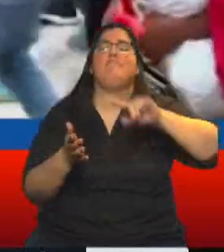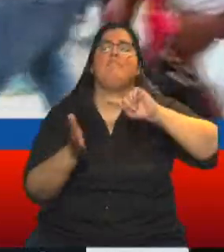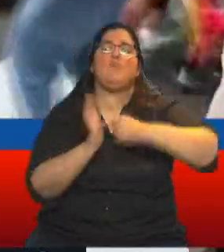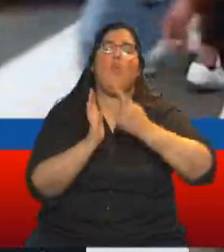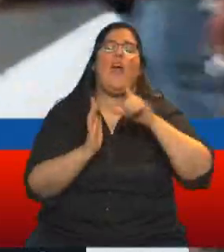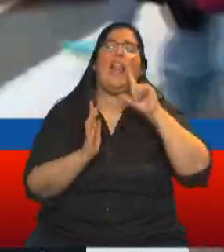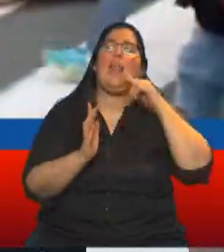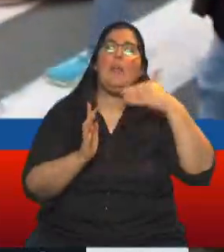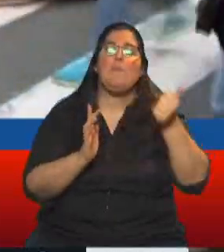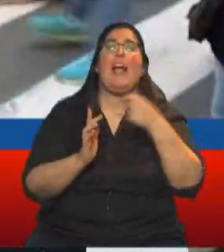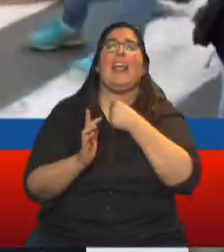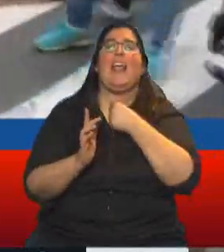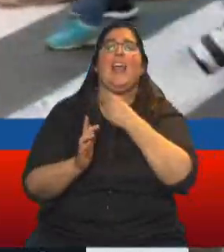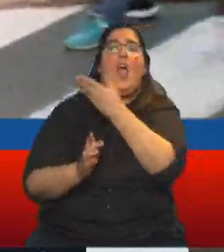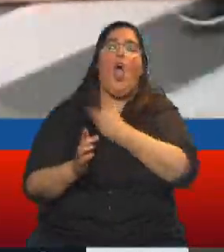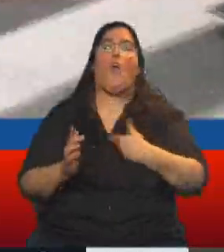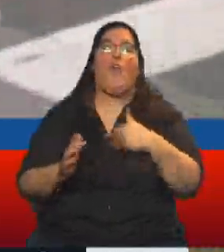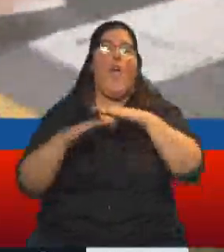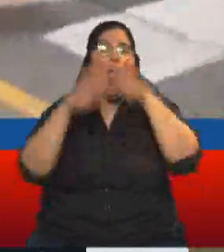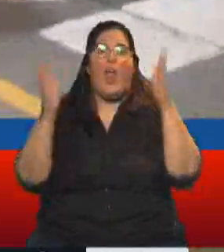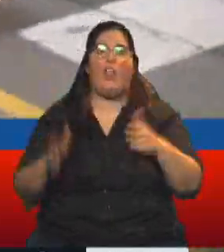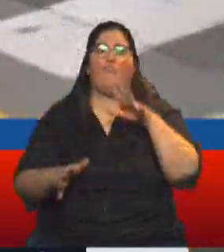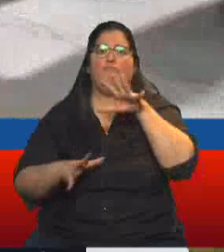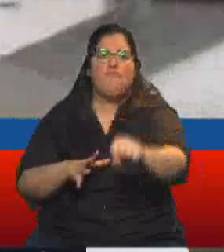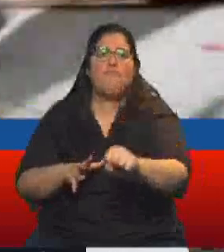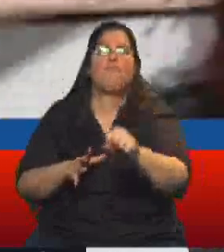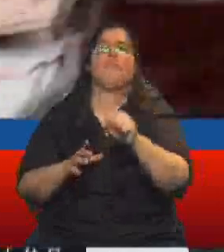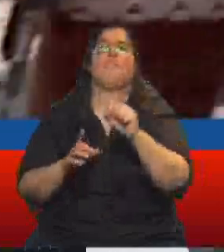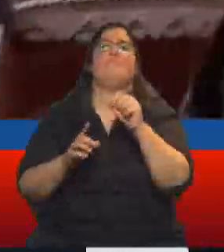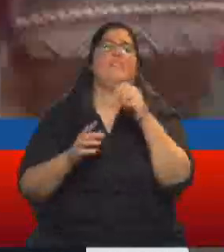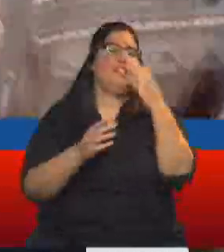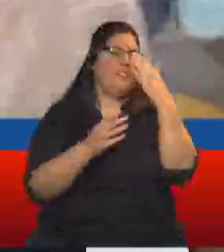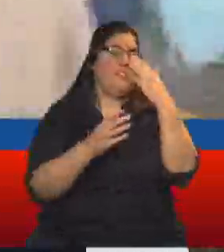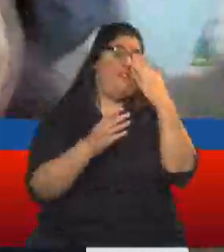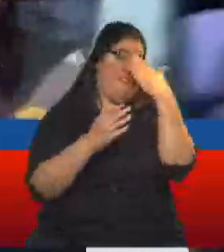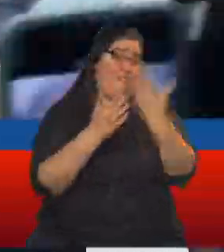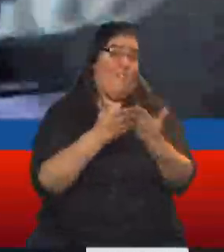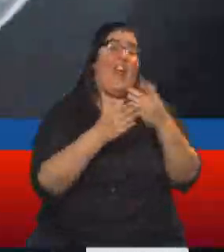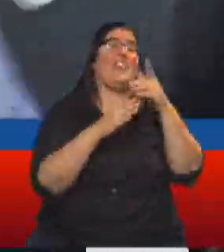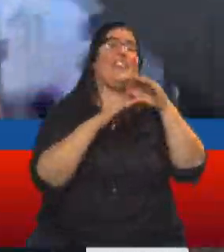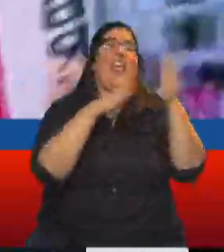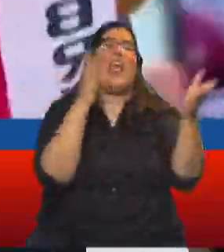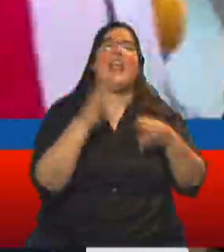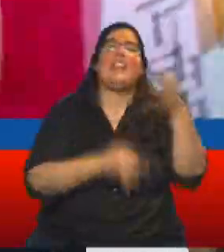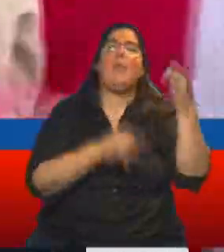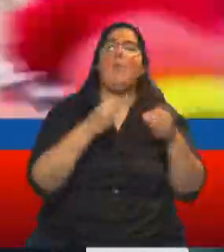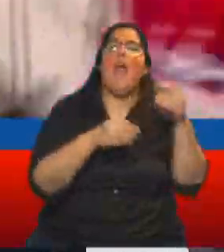Palacio de Gobierno y ataques a los seguidores de Castillo que acampaban frente al Tribunal Electoral.